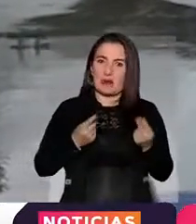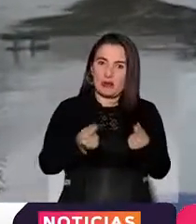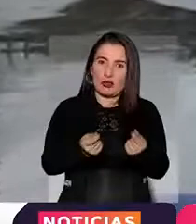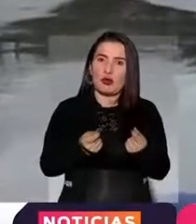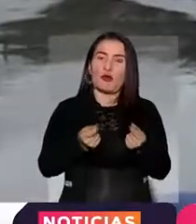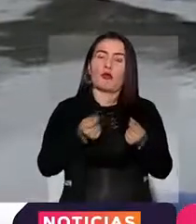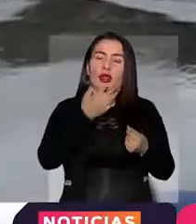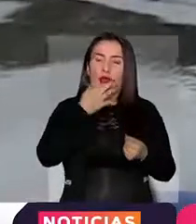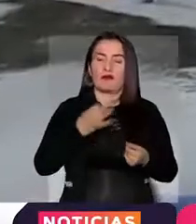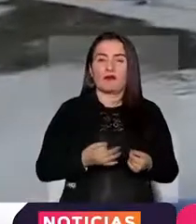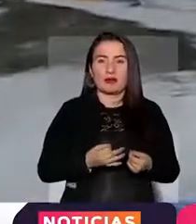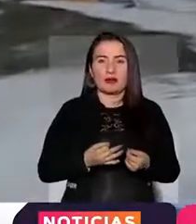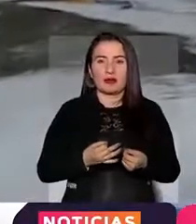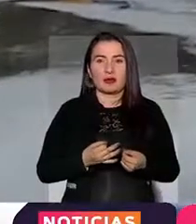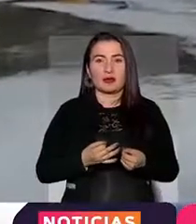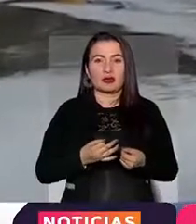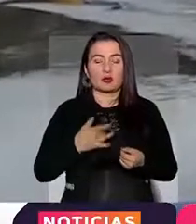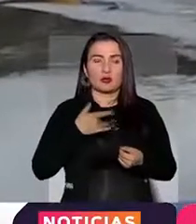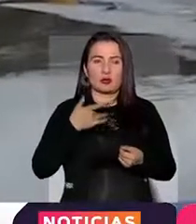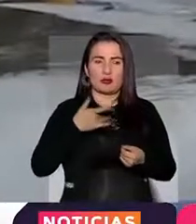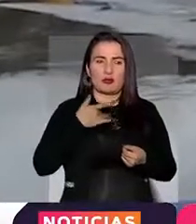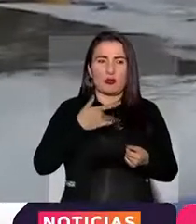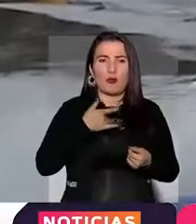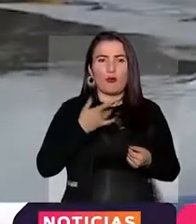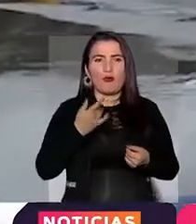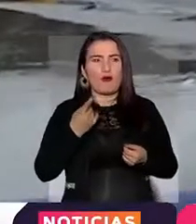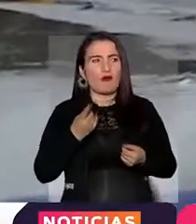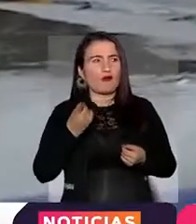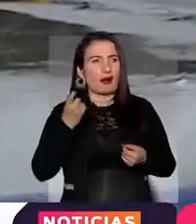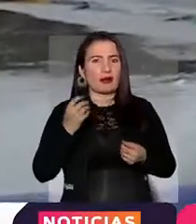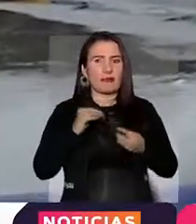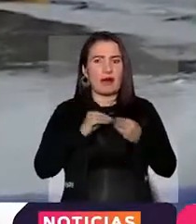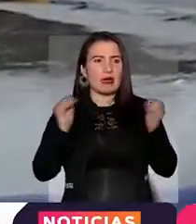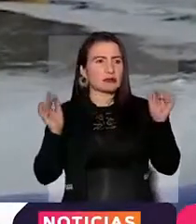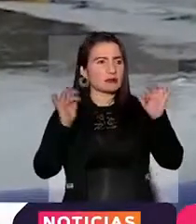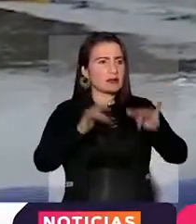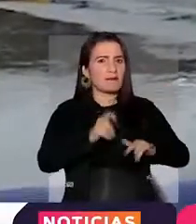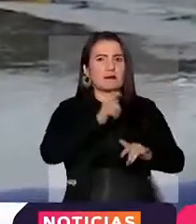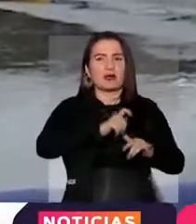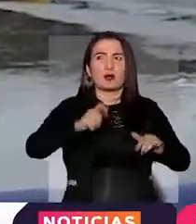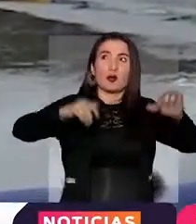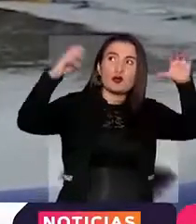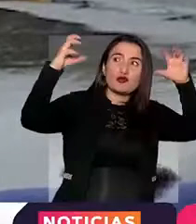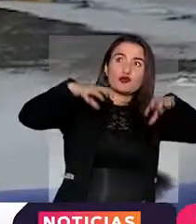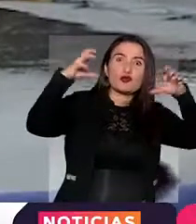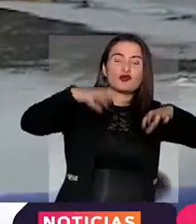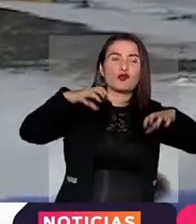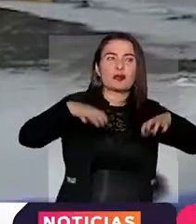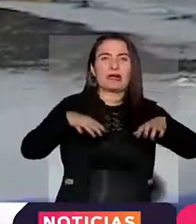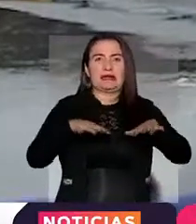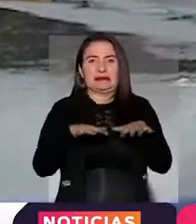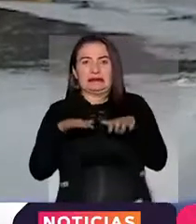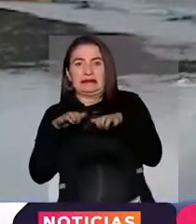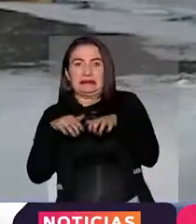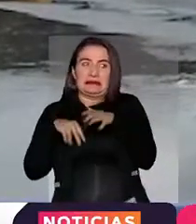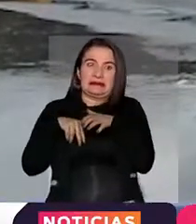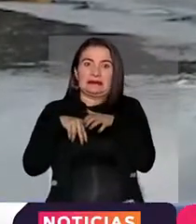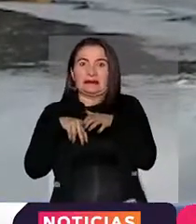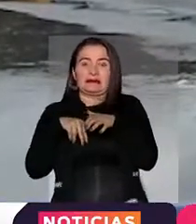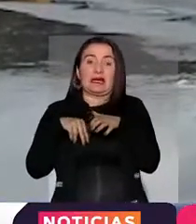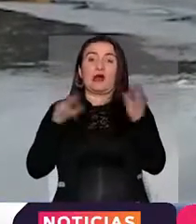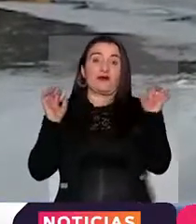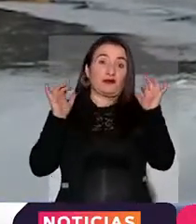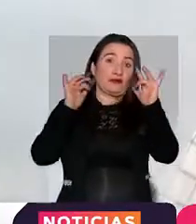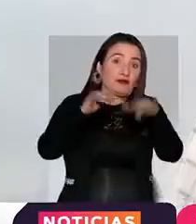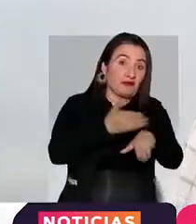verdad, pues siento que pues había falta más gente, de pronto por la lluvia pues como que la gente se escampó un poco, pero pues esperemos